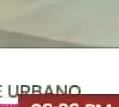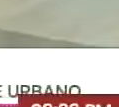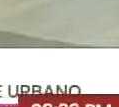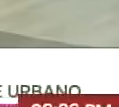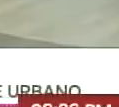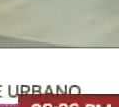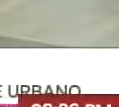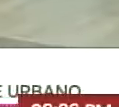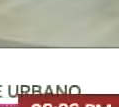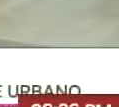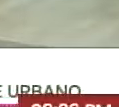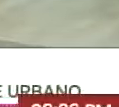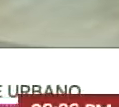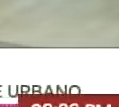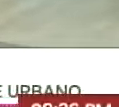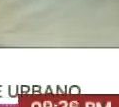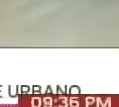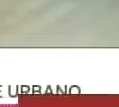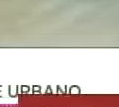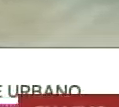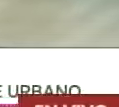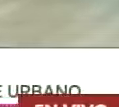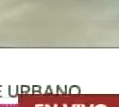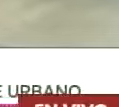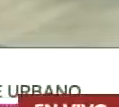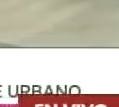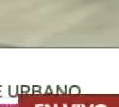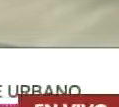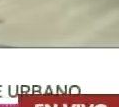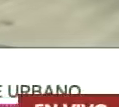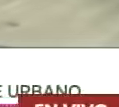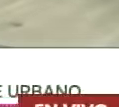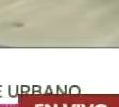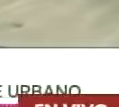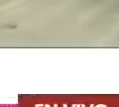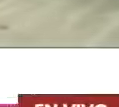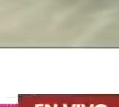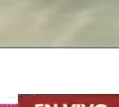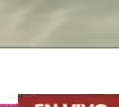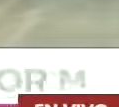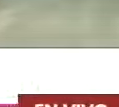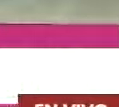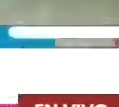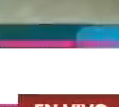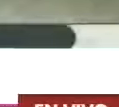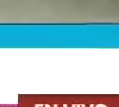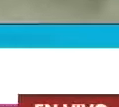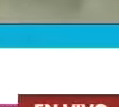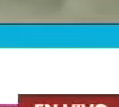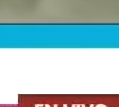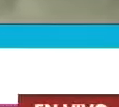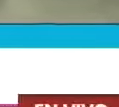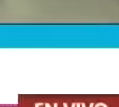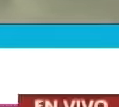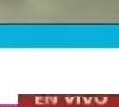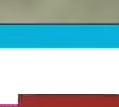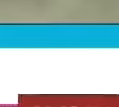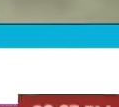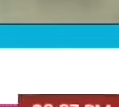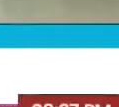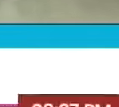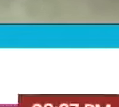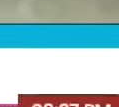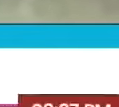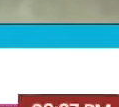No sé cómo explicar lo que hoy siento, dejar atrás lo que viví es inmenso. Es que